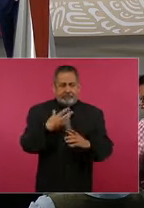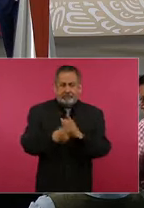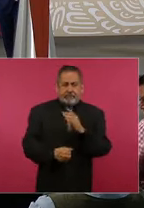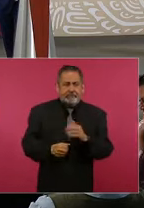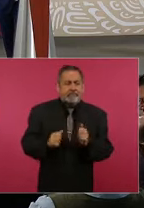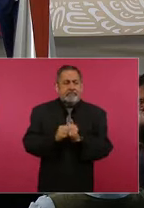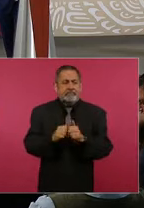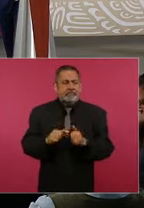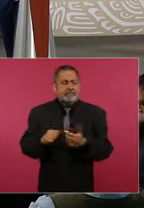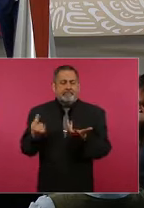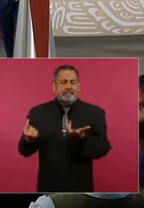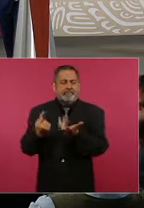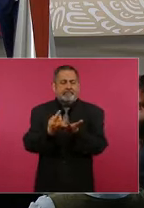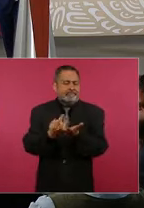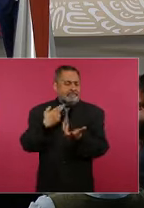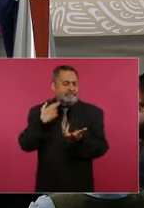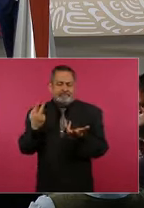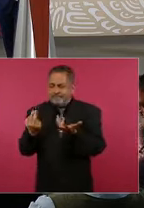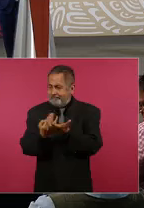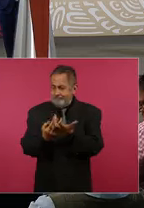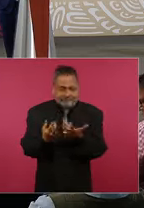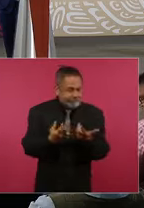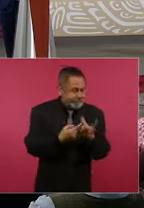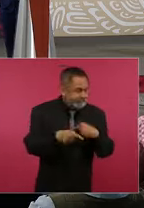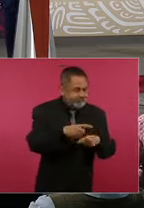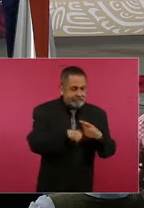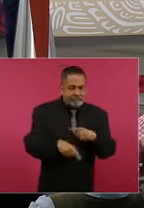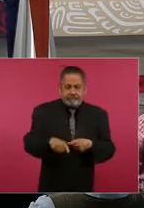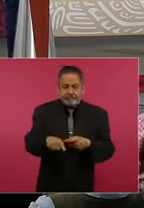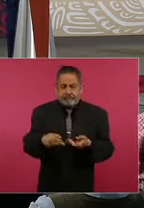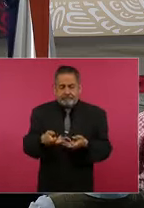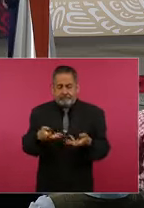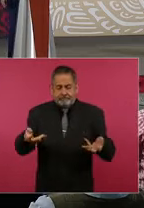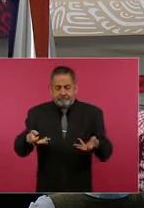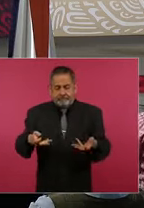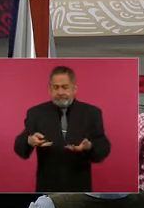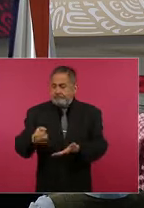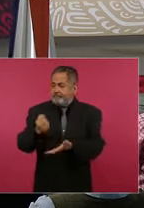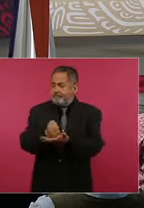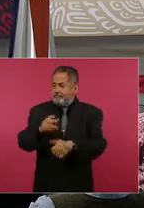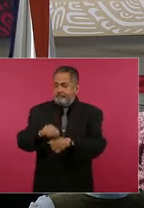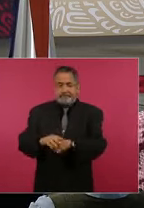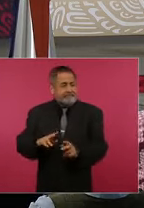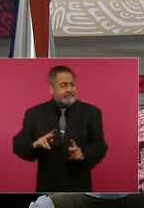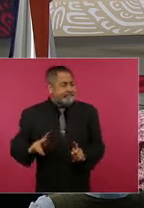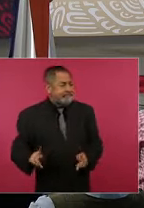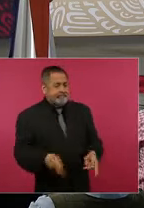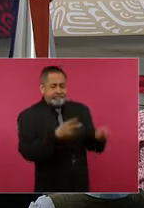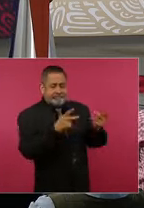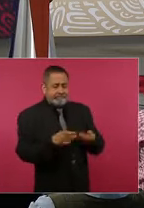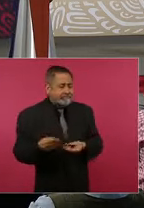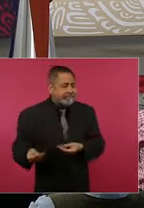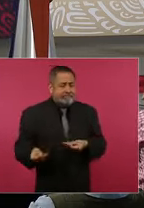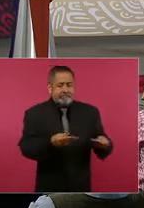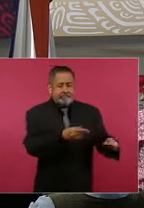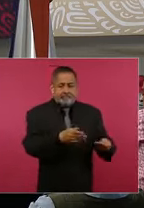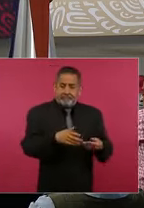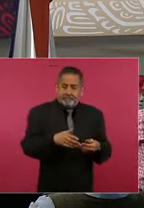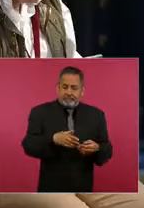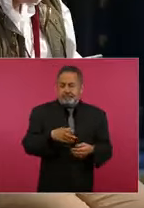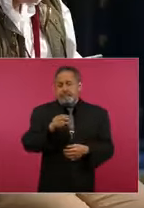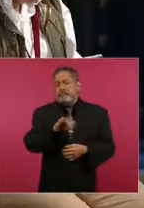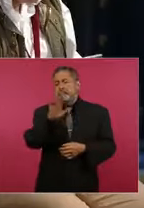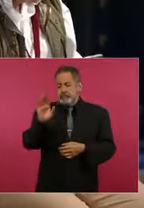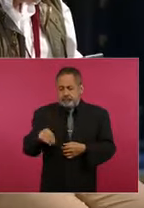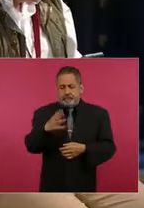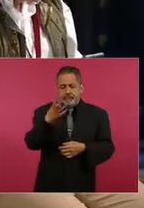regidores para probar que esa área verde se vendiera. ¿Y saben cuánto? Iban a construir 9 casas